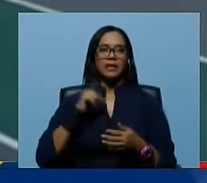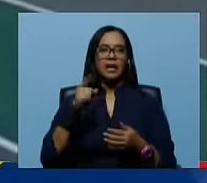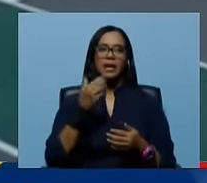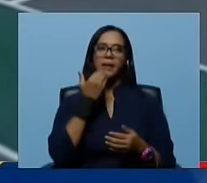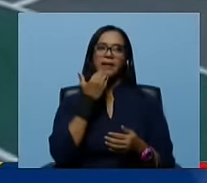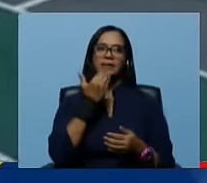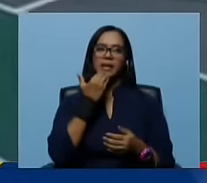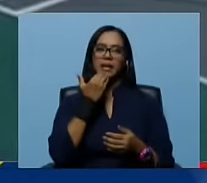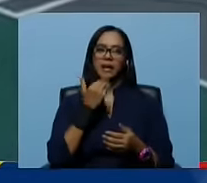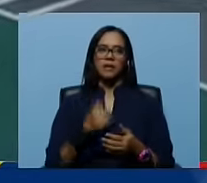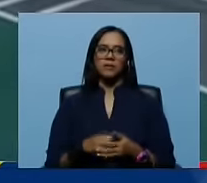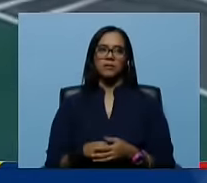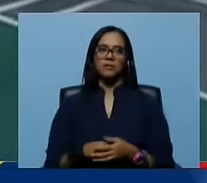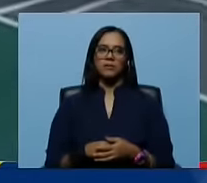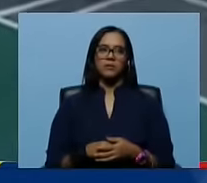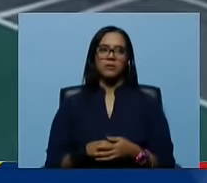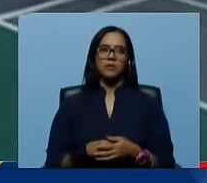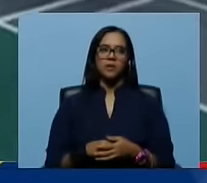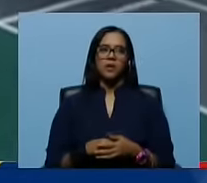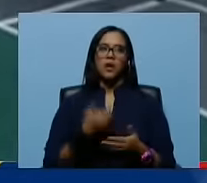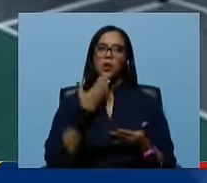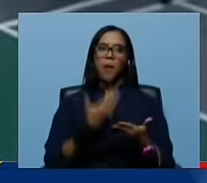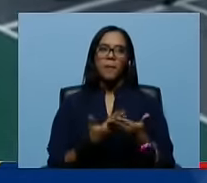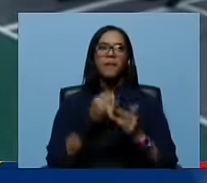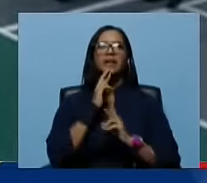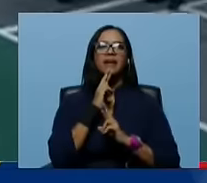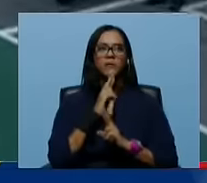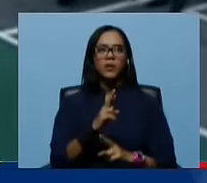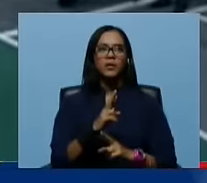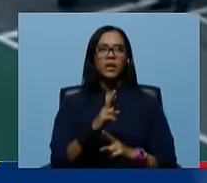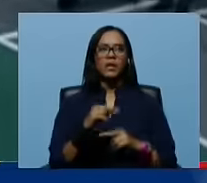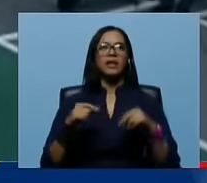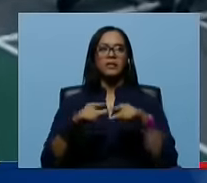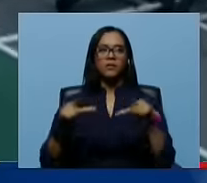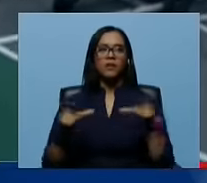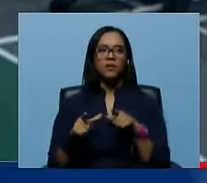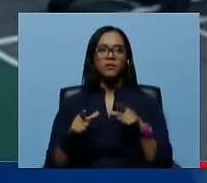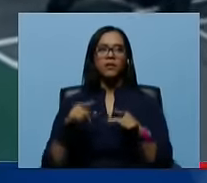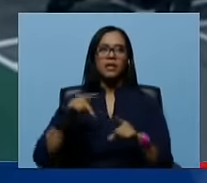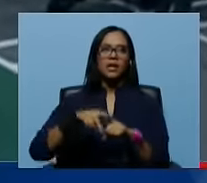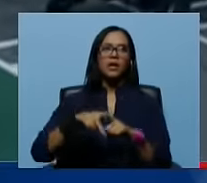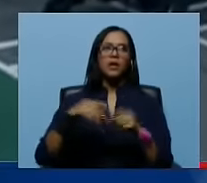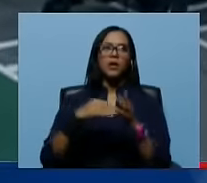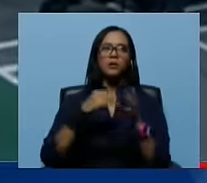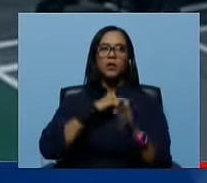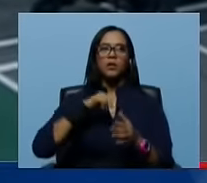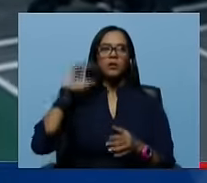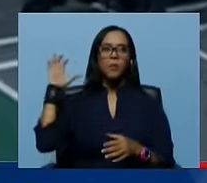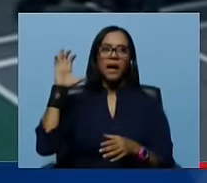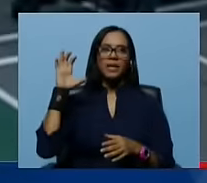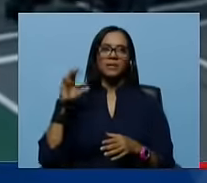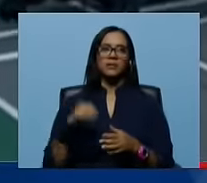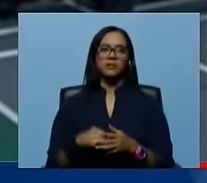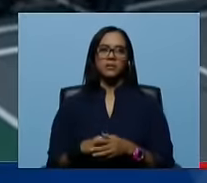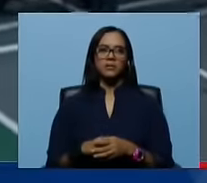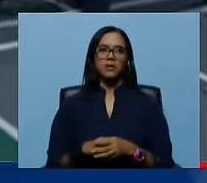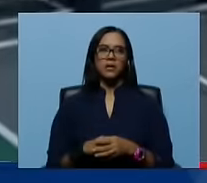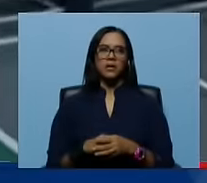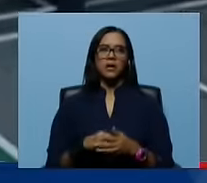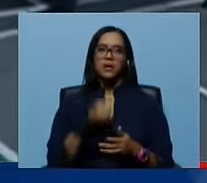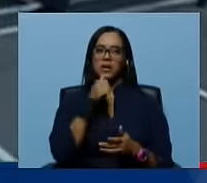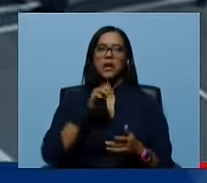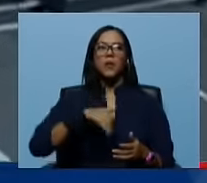cerca, nos permite responder en caso de agresiones contra nuestro país, quienes pudieran